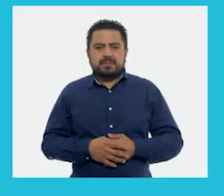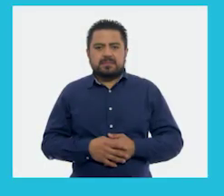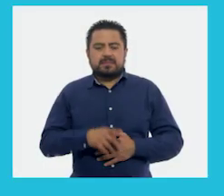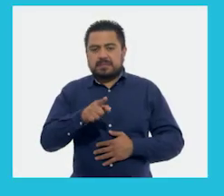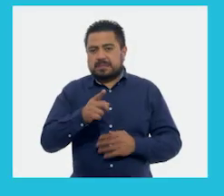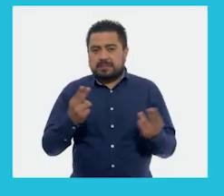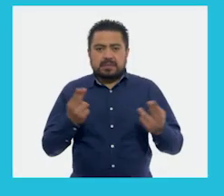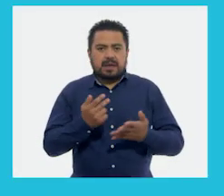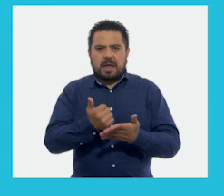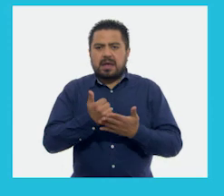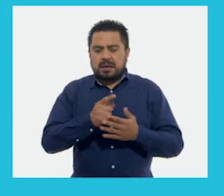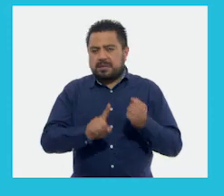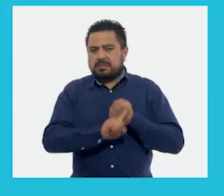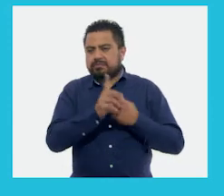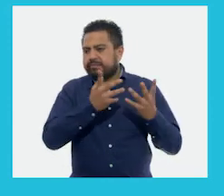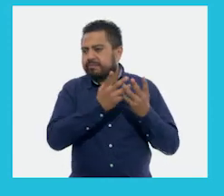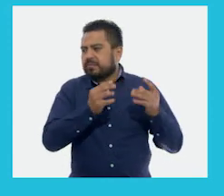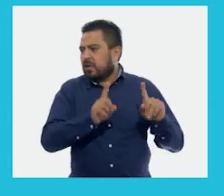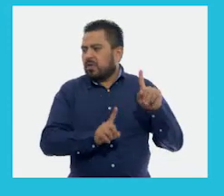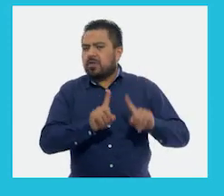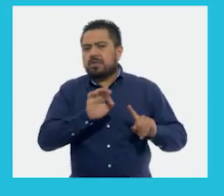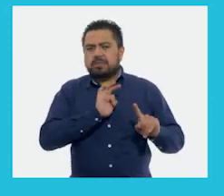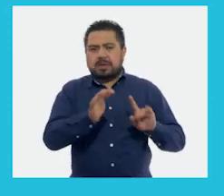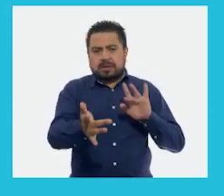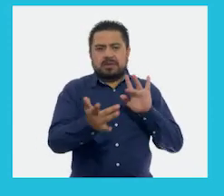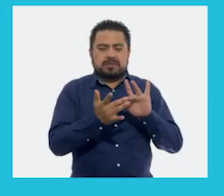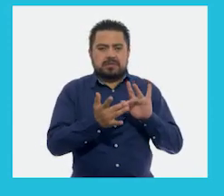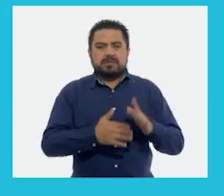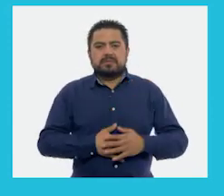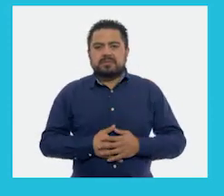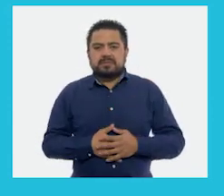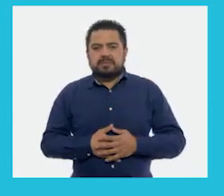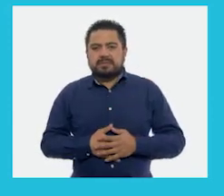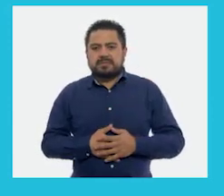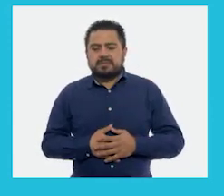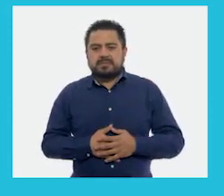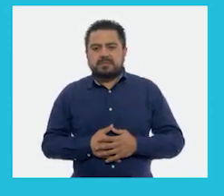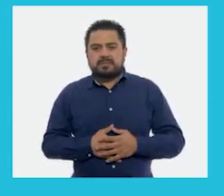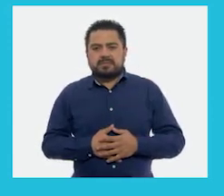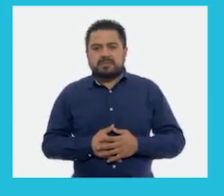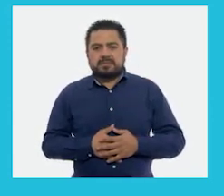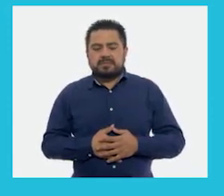Si necesitas ayuda para resolver tus dudas, contáctanos.